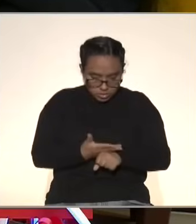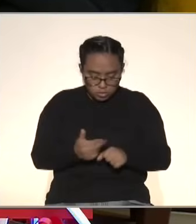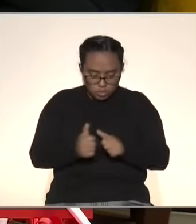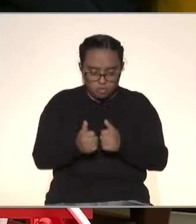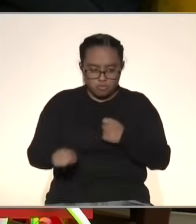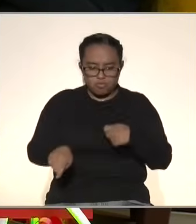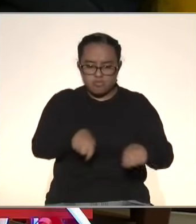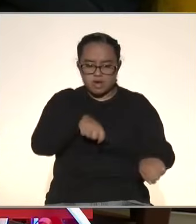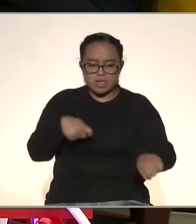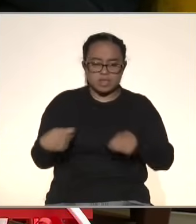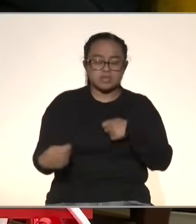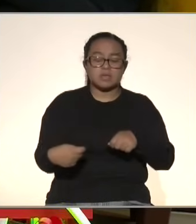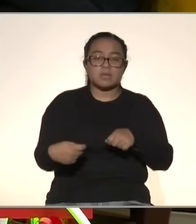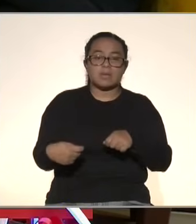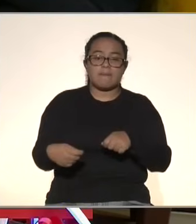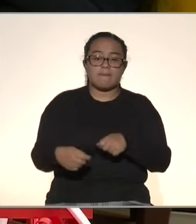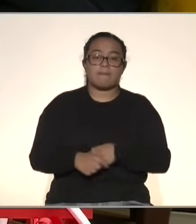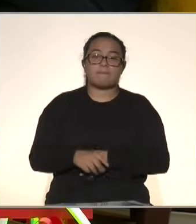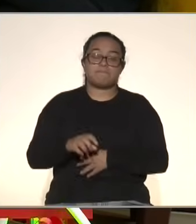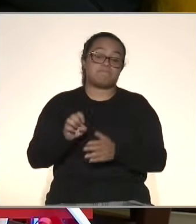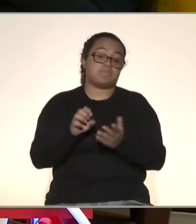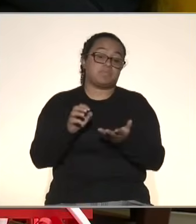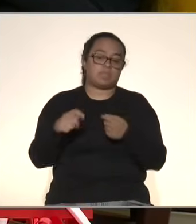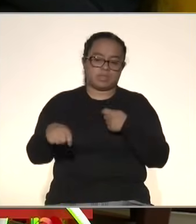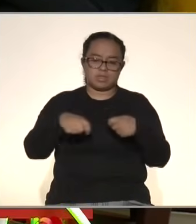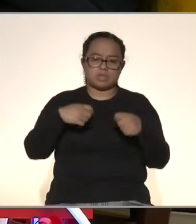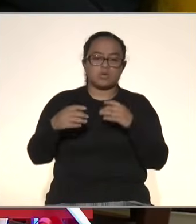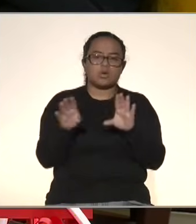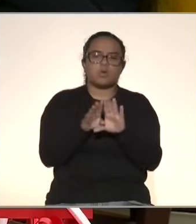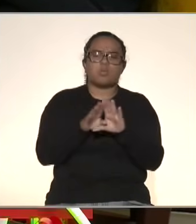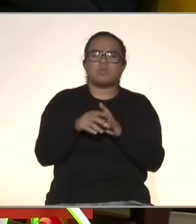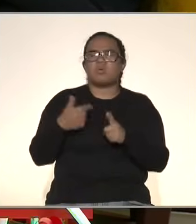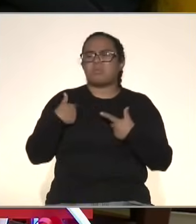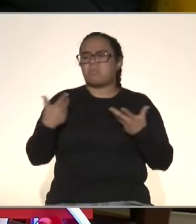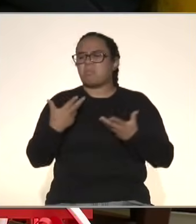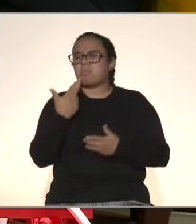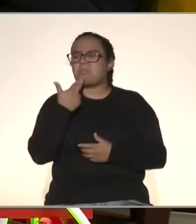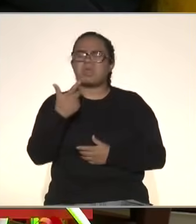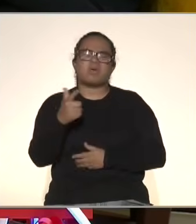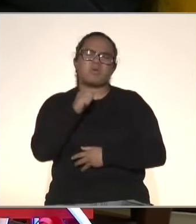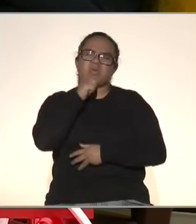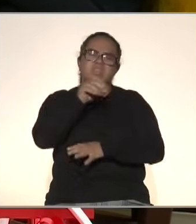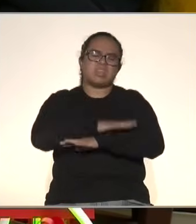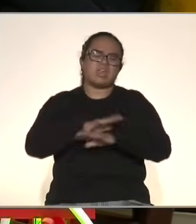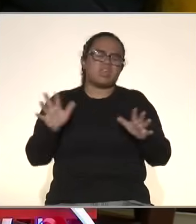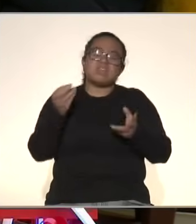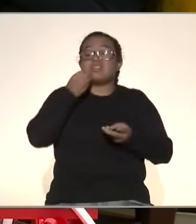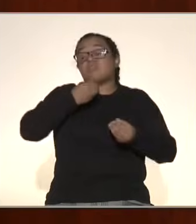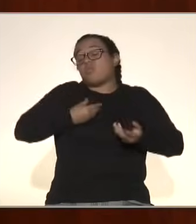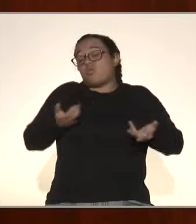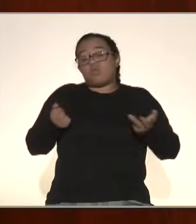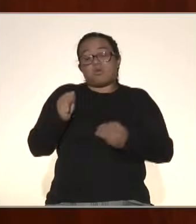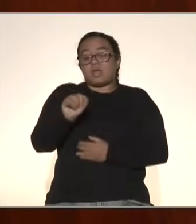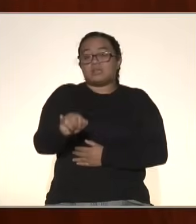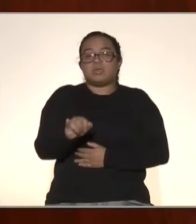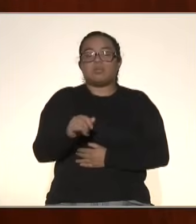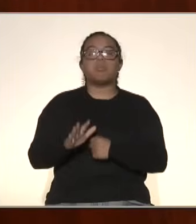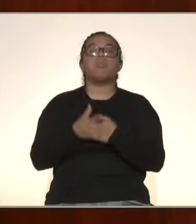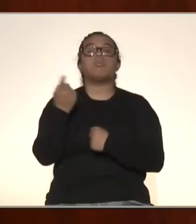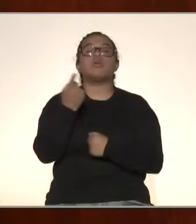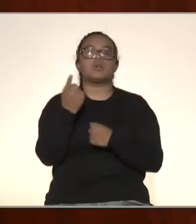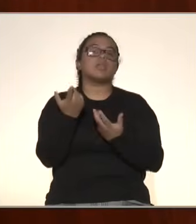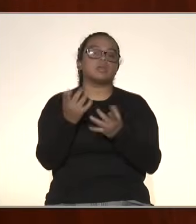está la flexibilidad? Pues ni ser en la negligencia, que cae en, ya mejor no hago nada y lo que caiga, pues porque también entonces de repente